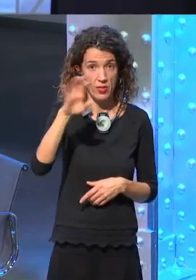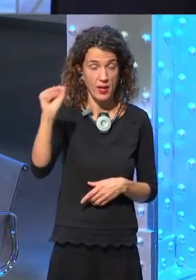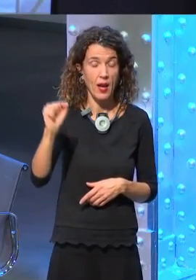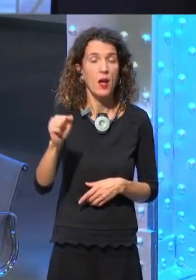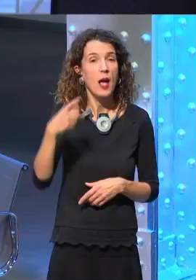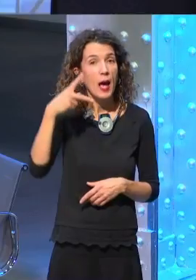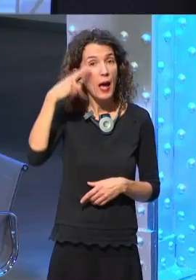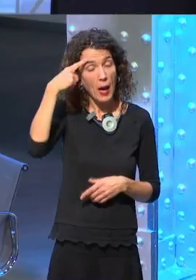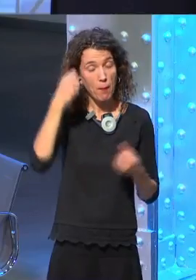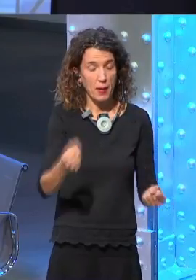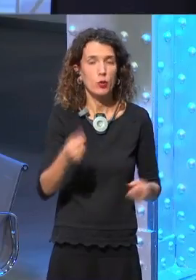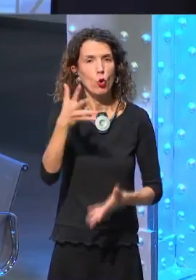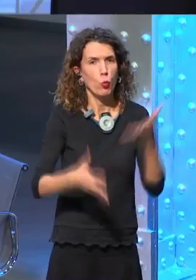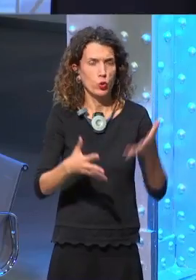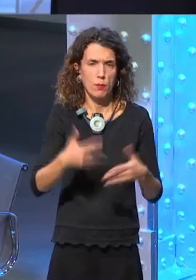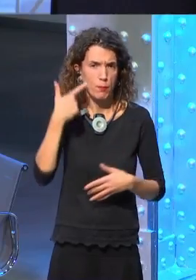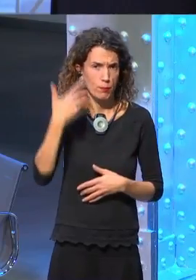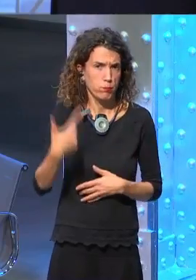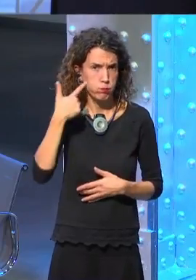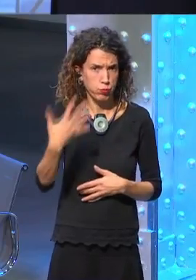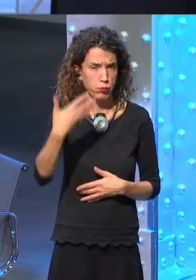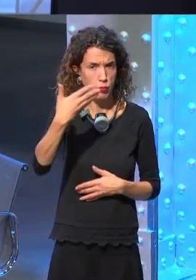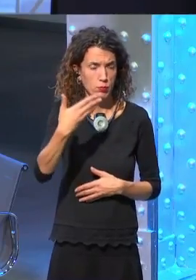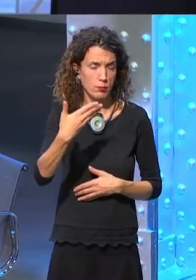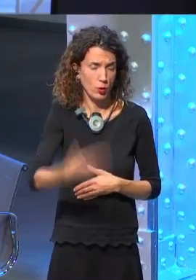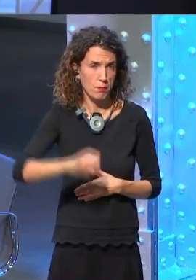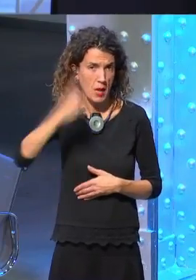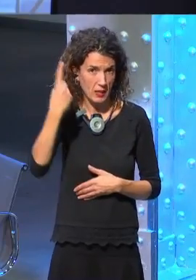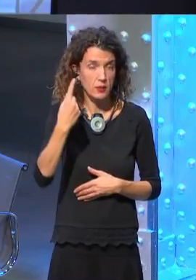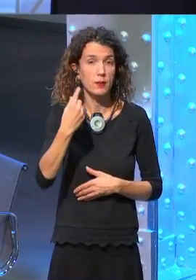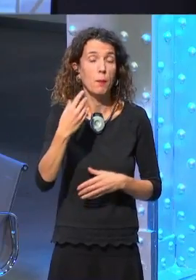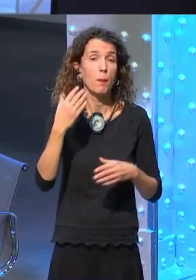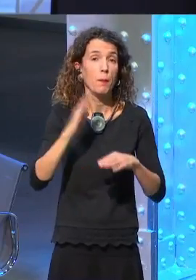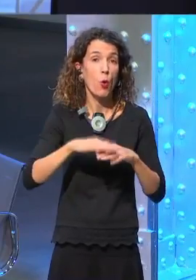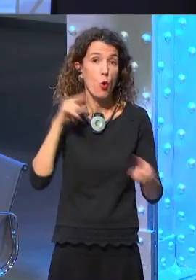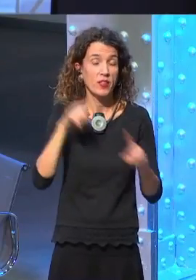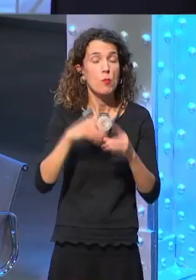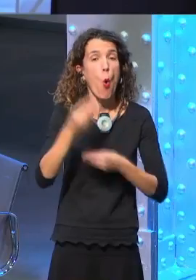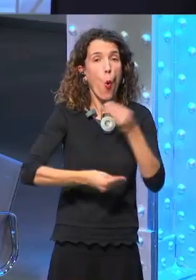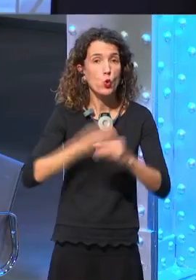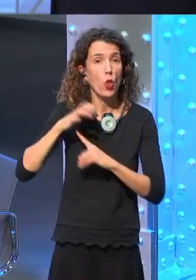en robótica más aclamados en el uso de drones en particular.